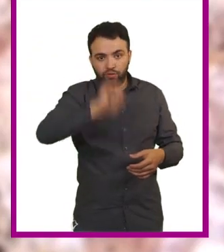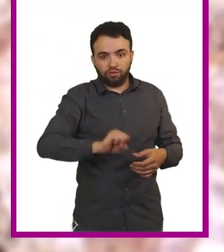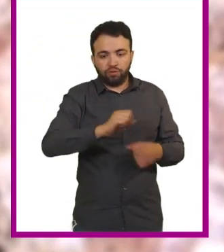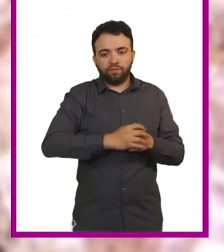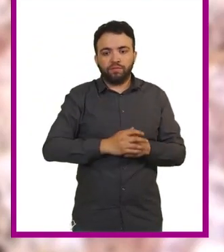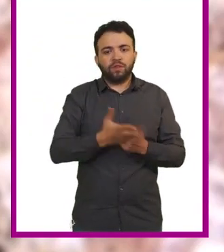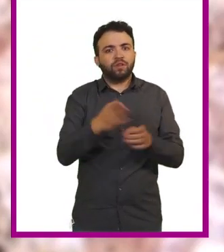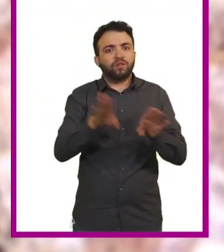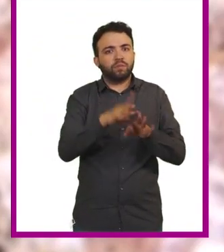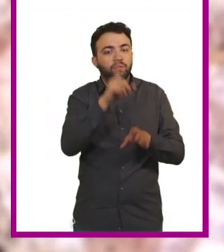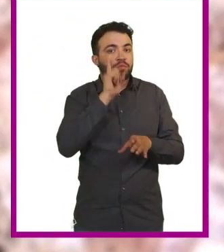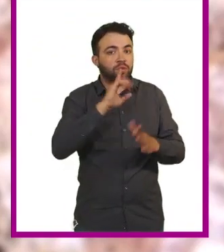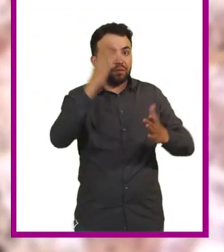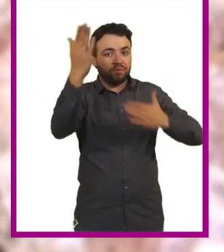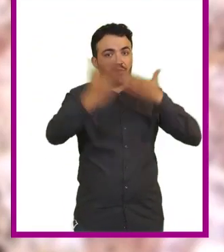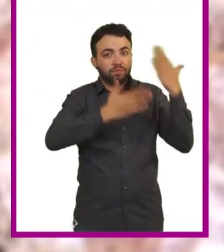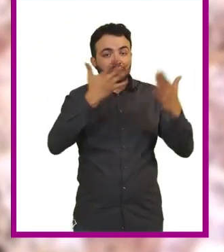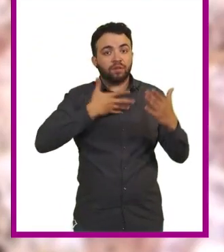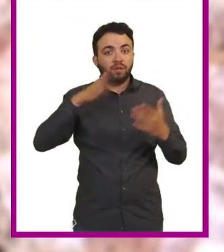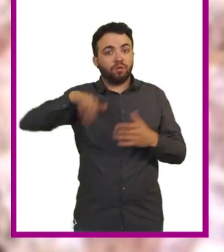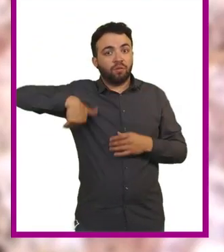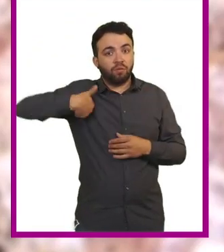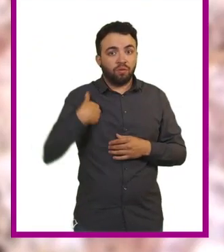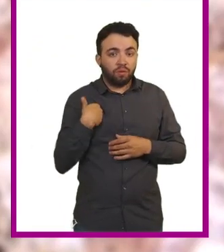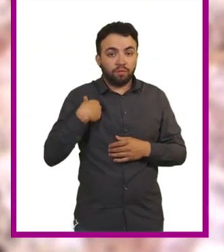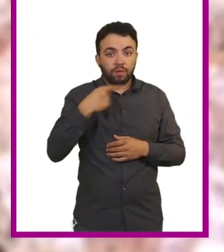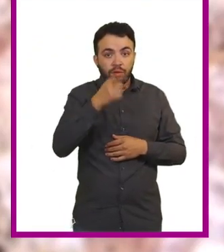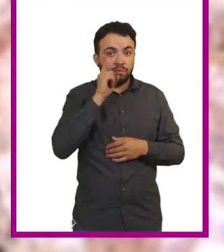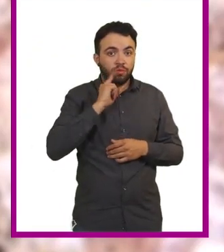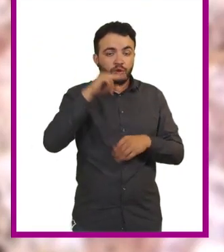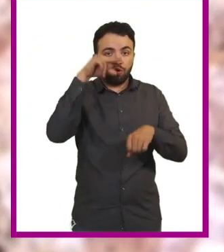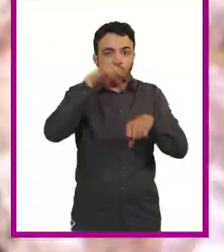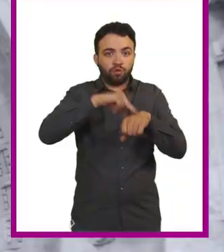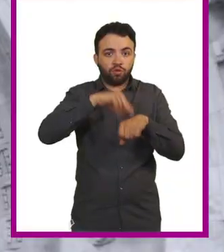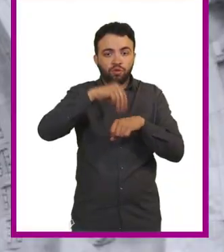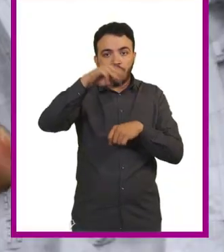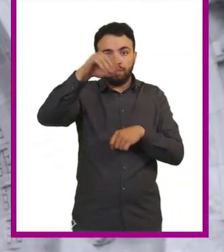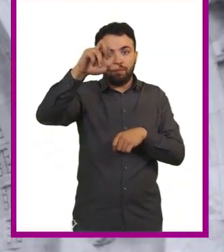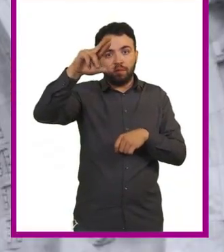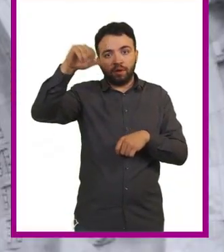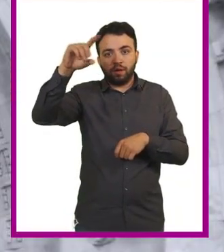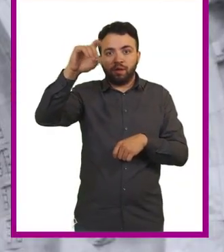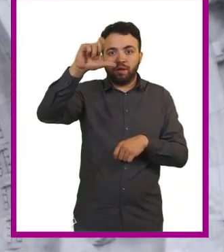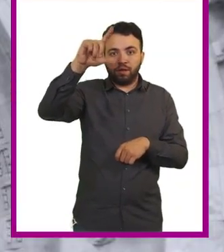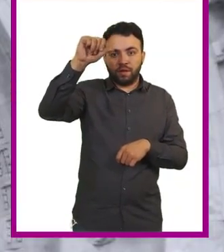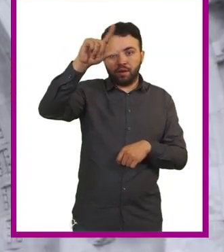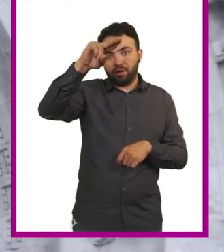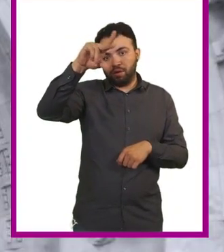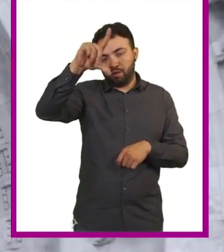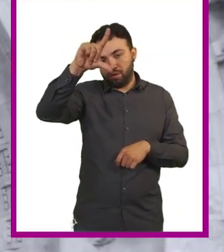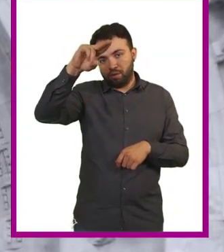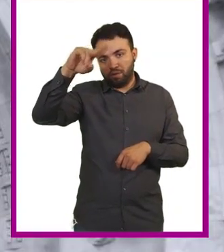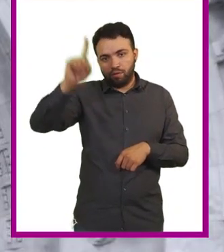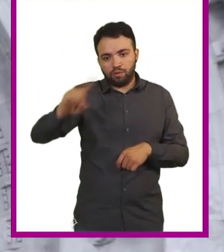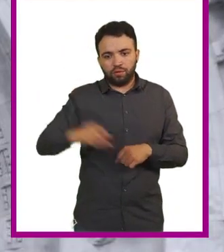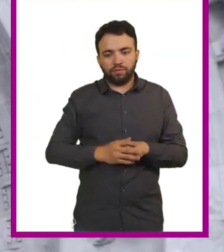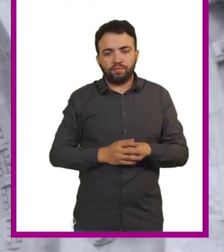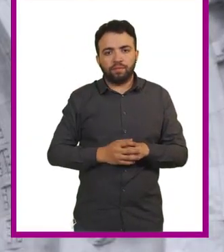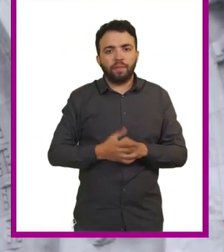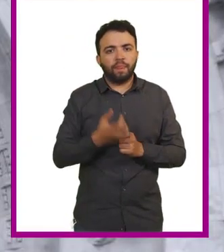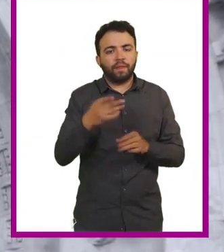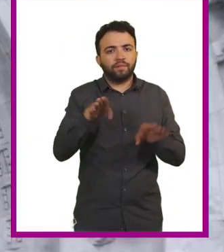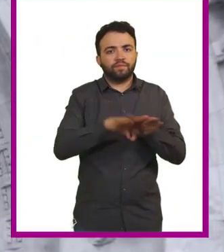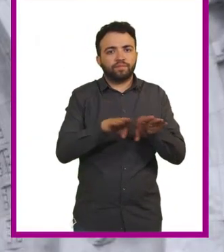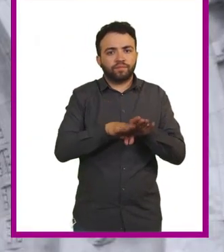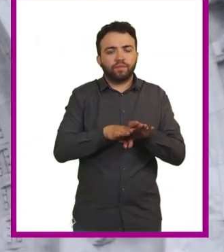y resguardarlas. Y ese alguien es la doctora María de la Luz Gutiérrez. En nuestra sección de los tesoros a la memoria,